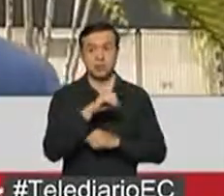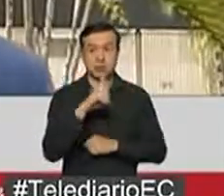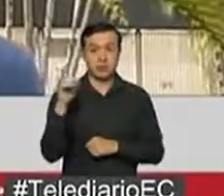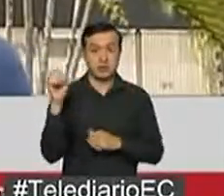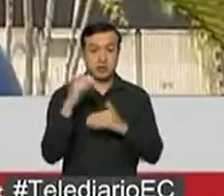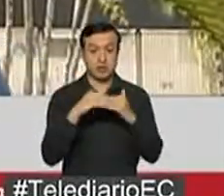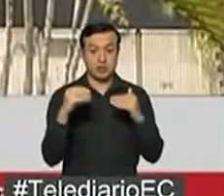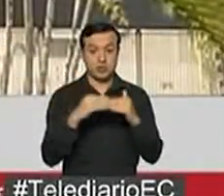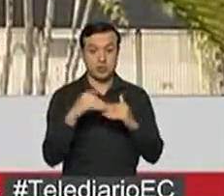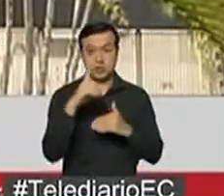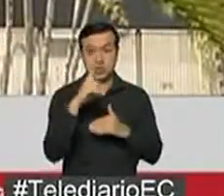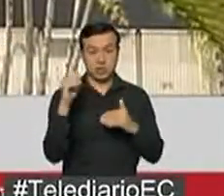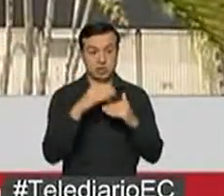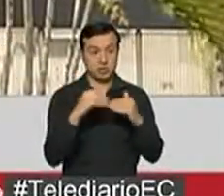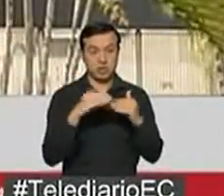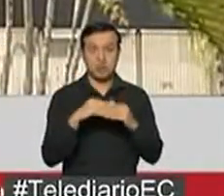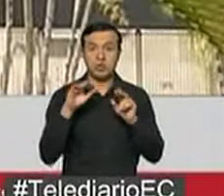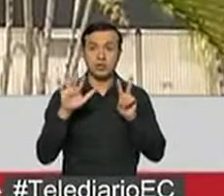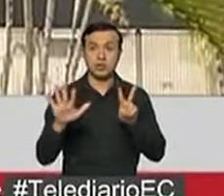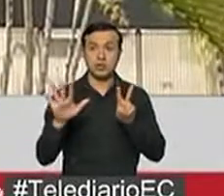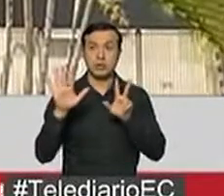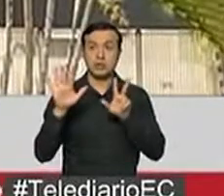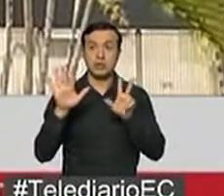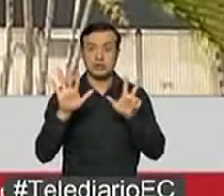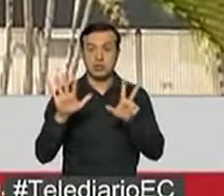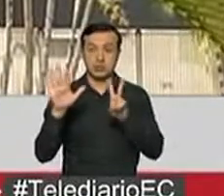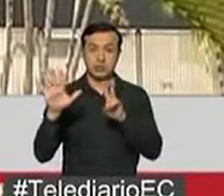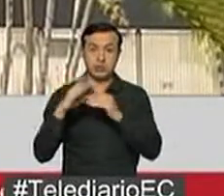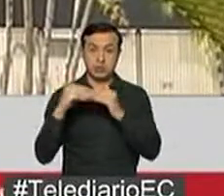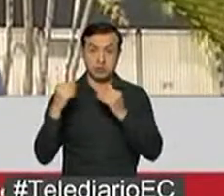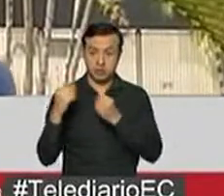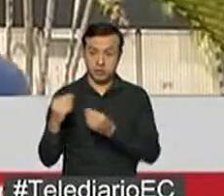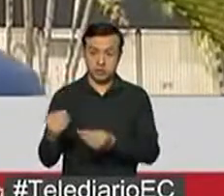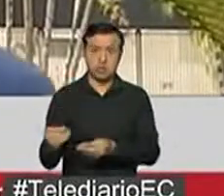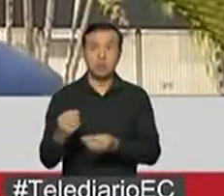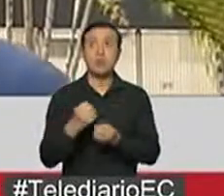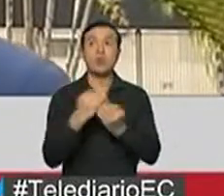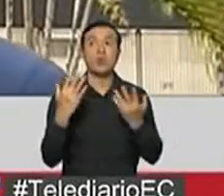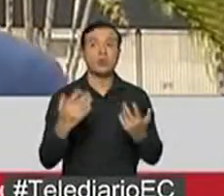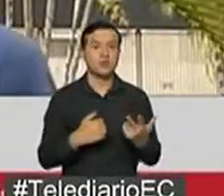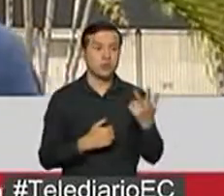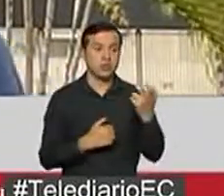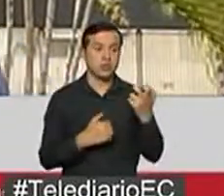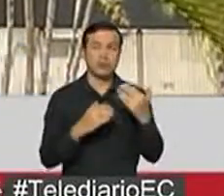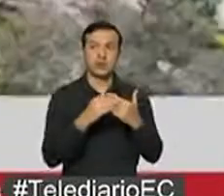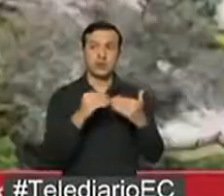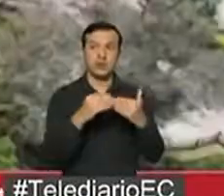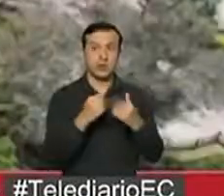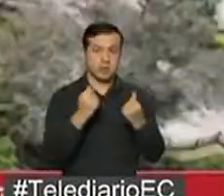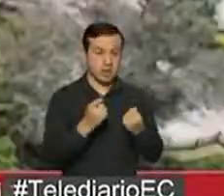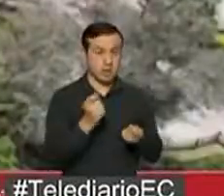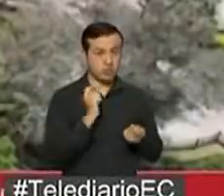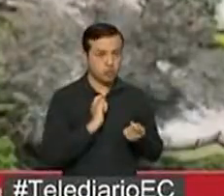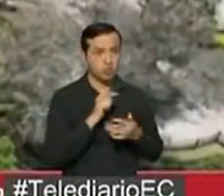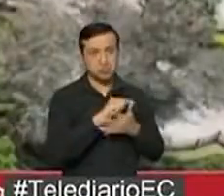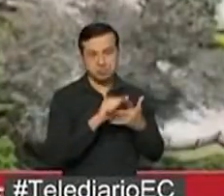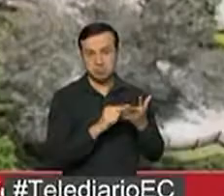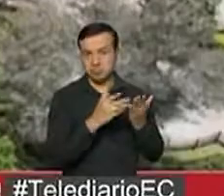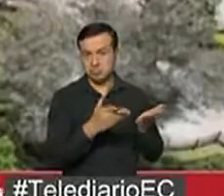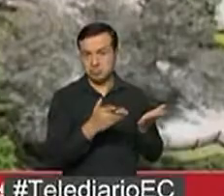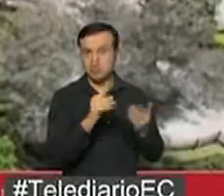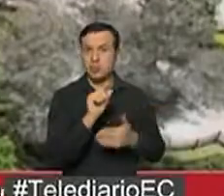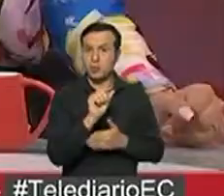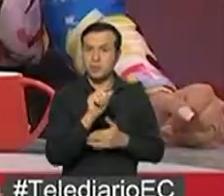dólares 87 dólares van para inversión y apenas 13 dólares para gasto corriente mariuxi buenaño medios